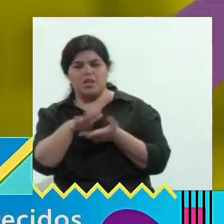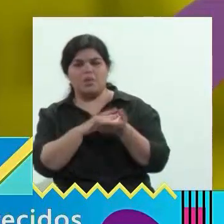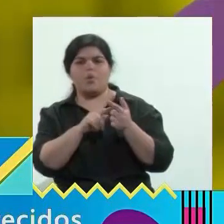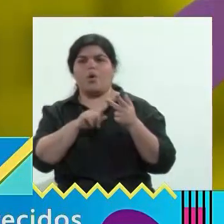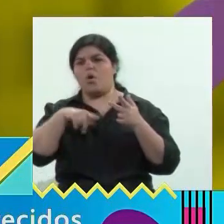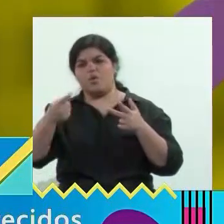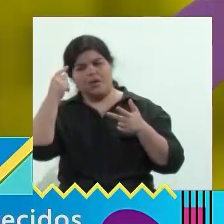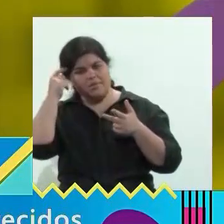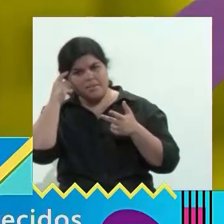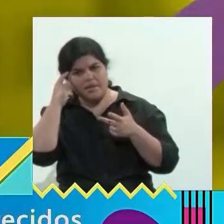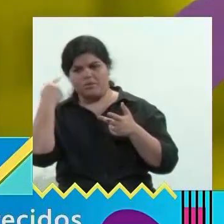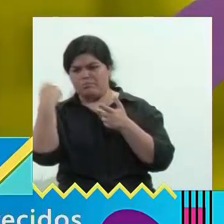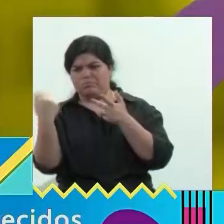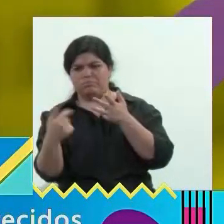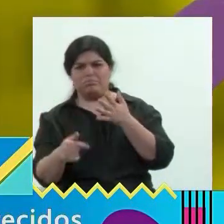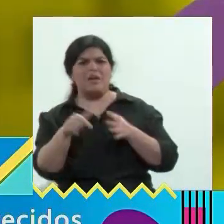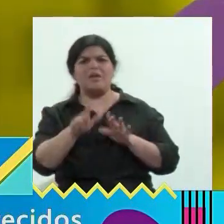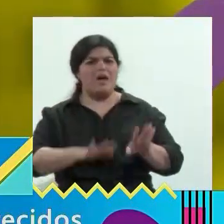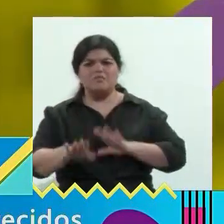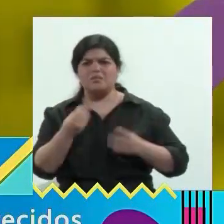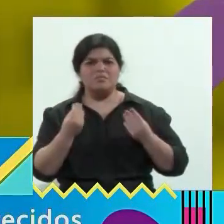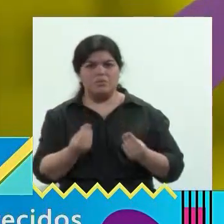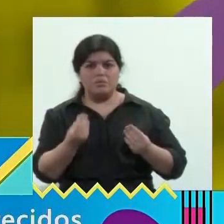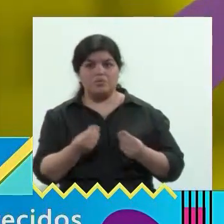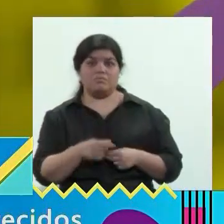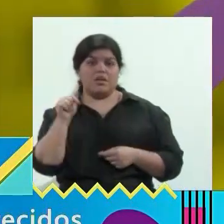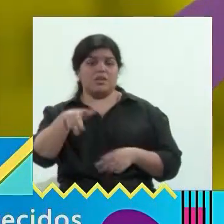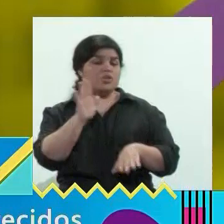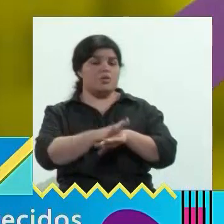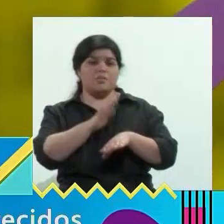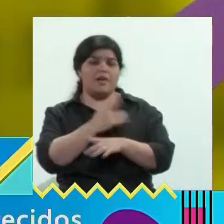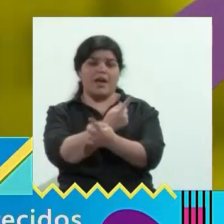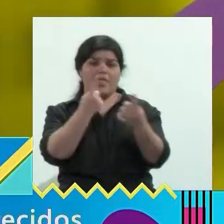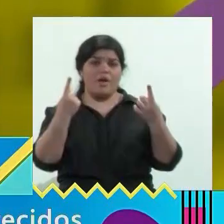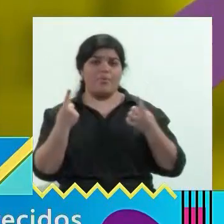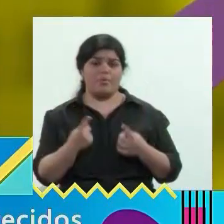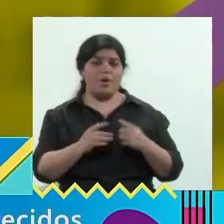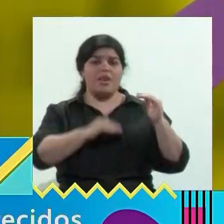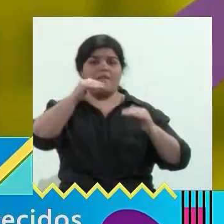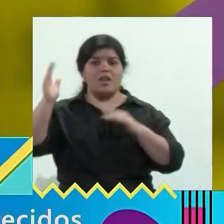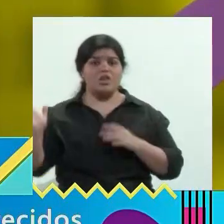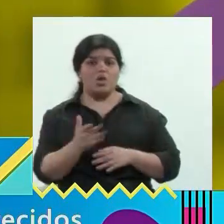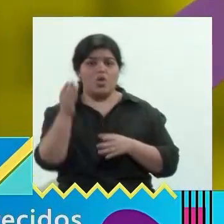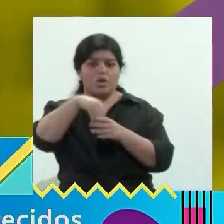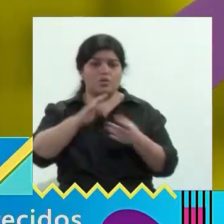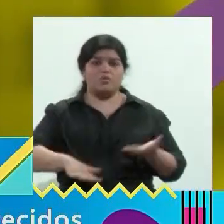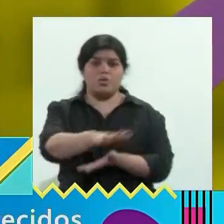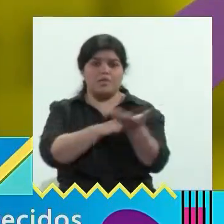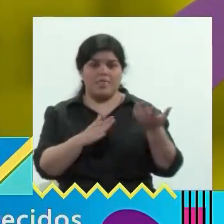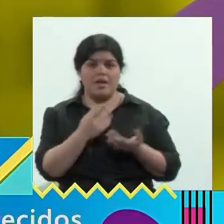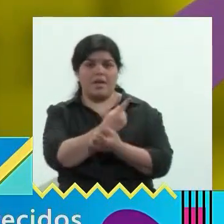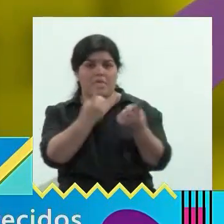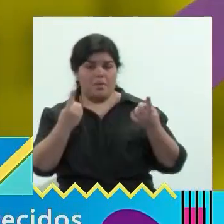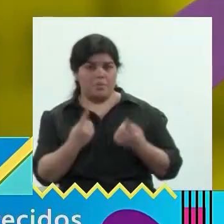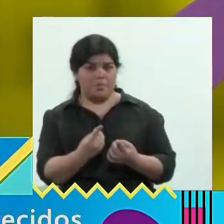paradigma extractivista. ¿Qué hacemos con esos recursos? Bueno, tiene que ver con un compromiso de cada uno en todos los niveles sociales. ¿Sí? De cada uno.